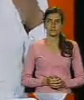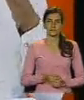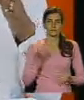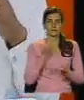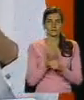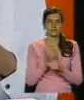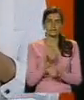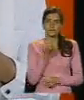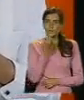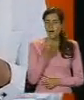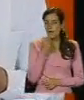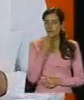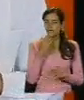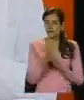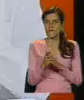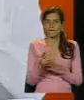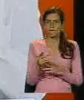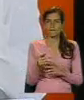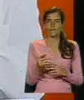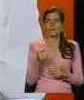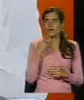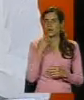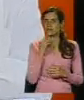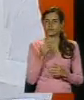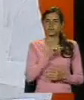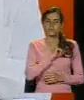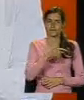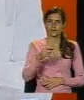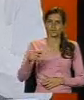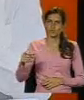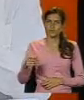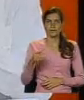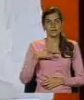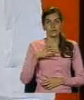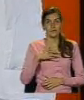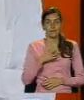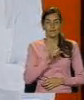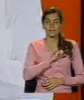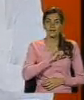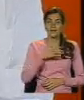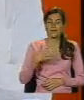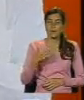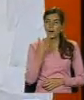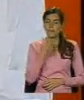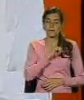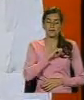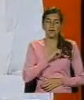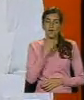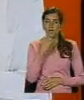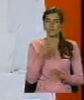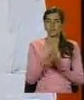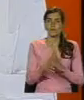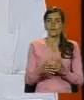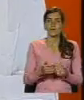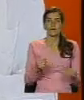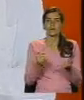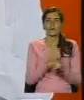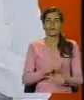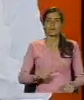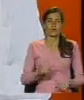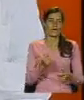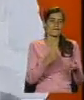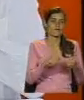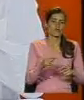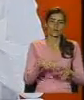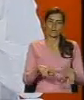trabajando bien, es parte de su factor, es meter miedo. No se sienta miedo. El miedo de la bodega al portugués, ¿te acuerdas? Así